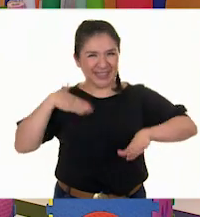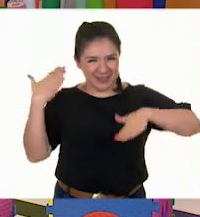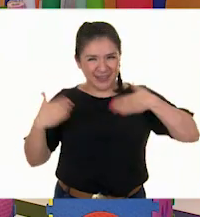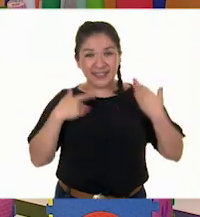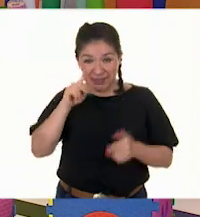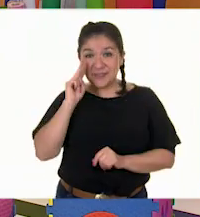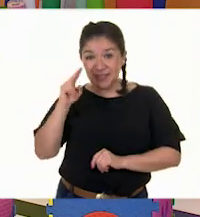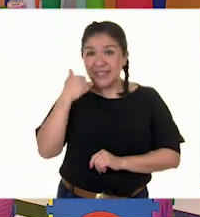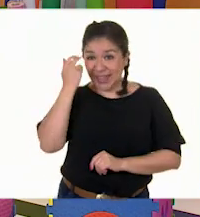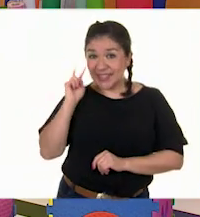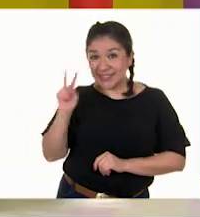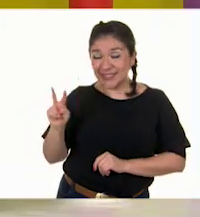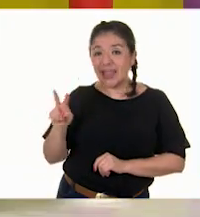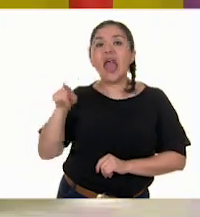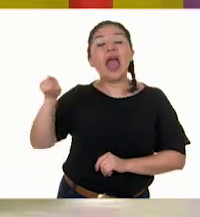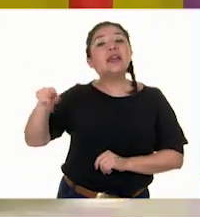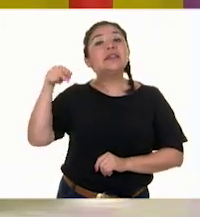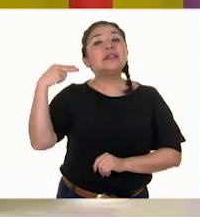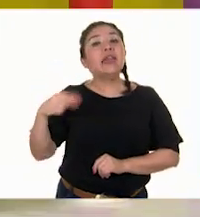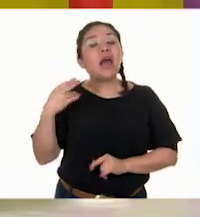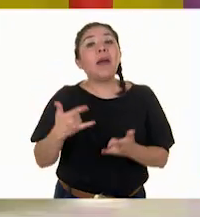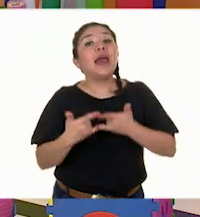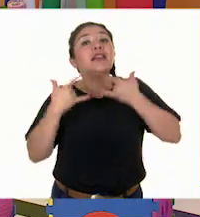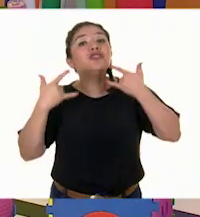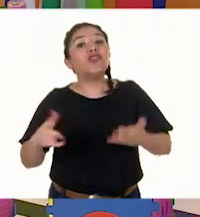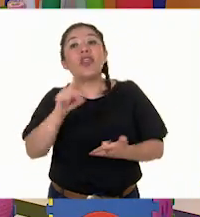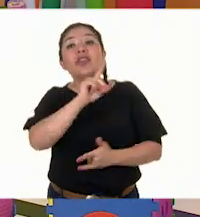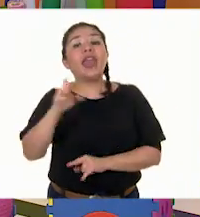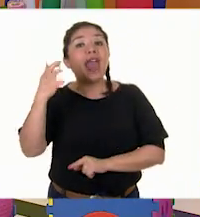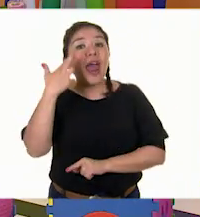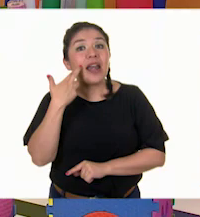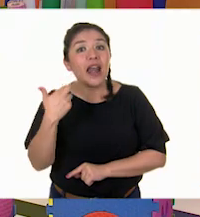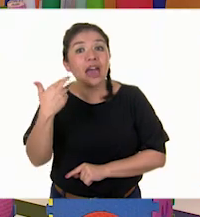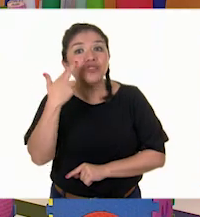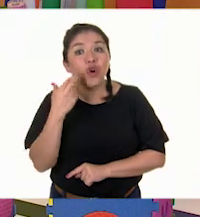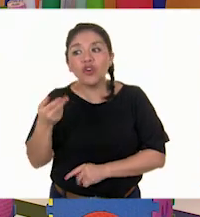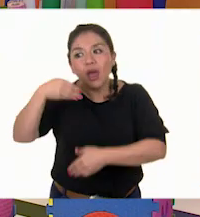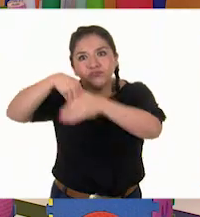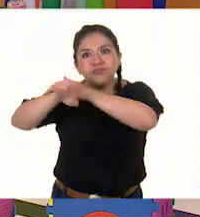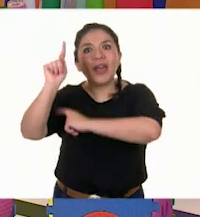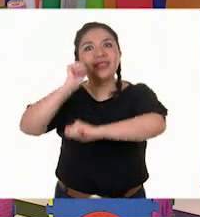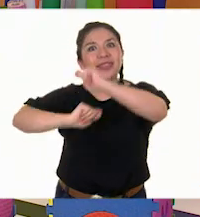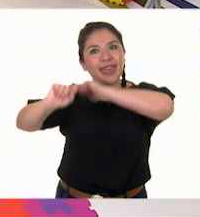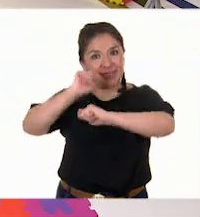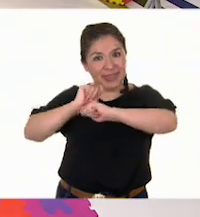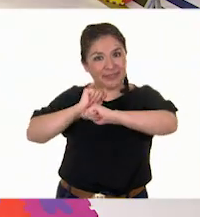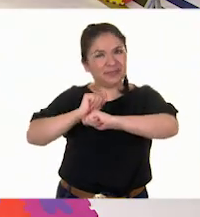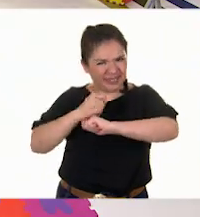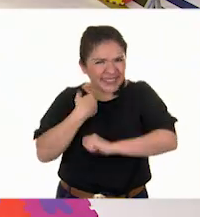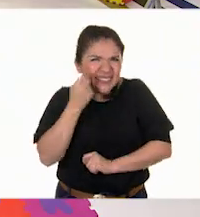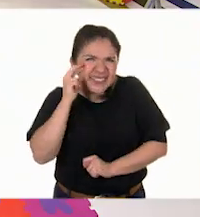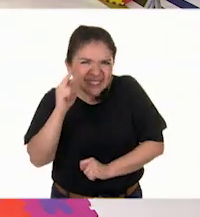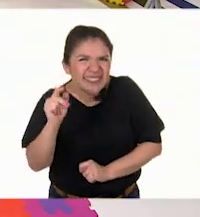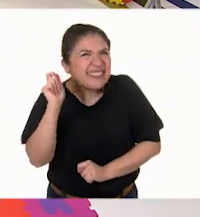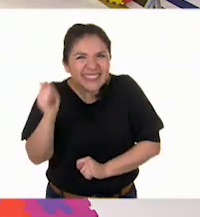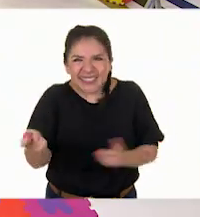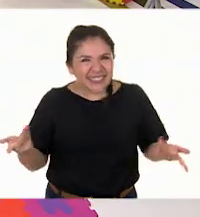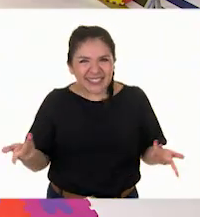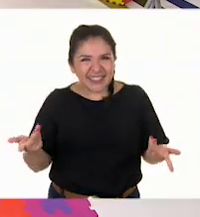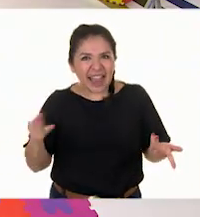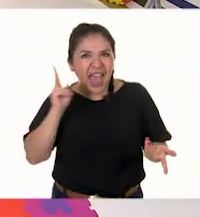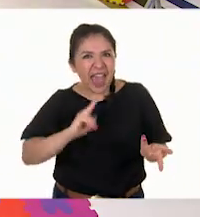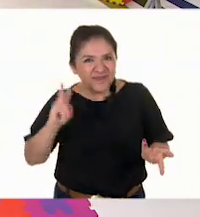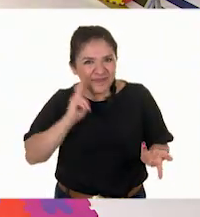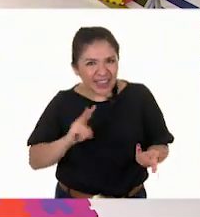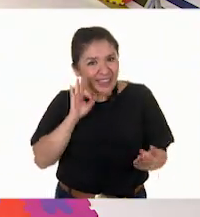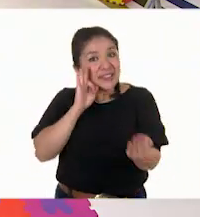¿Lo quieres escuchar? Sí. Se llama La historia del ratón en la tienda. ¡Ah! A ver, el ratón en la tienda. Ahí